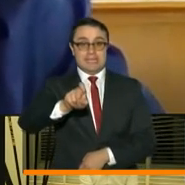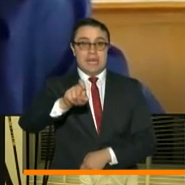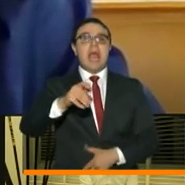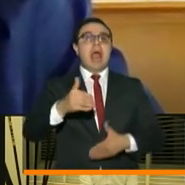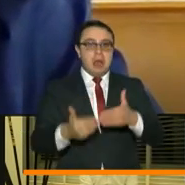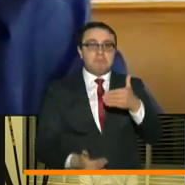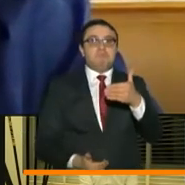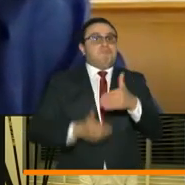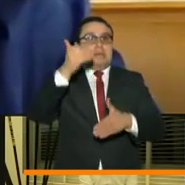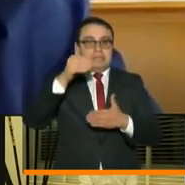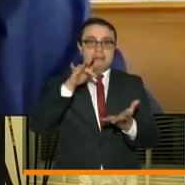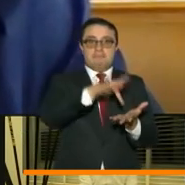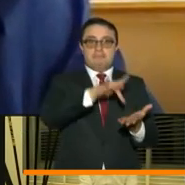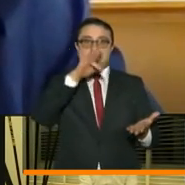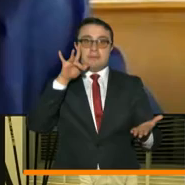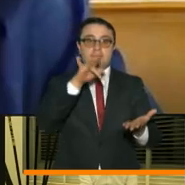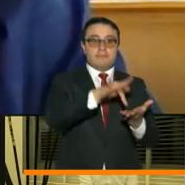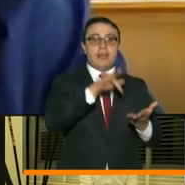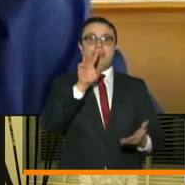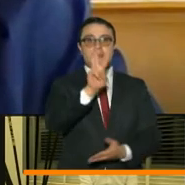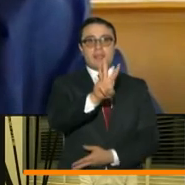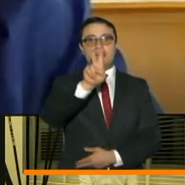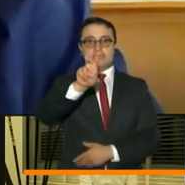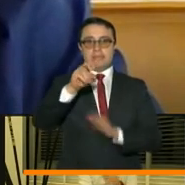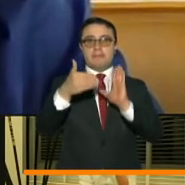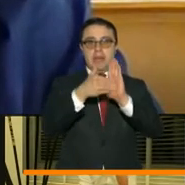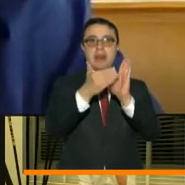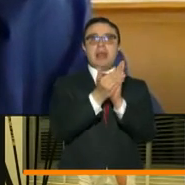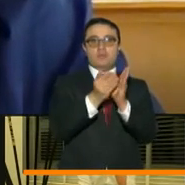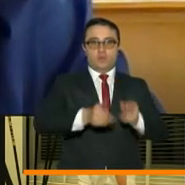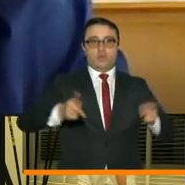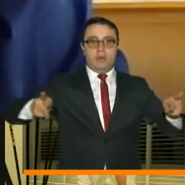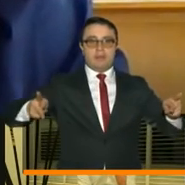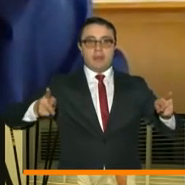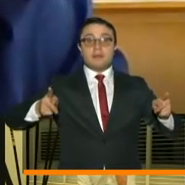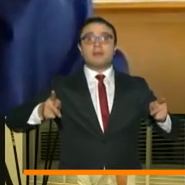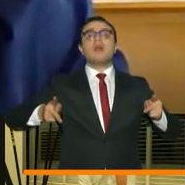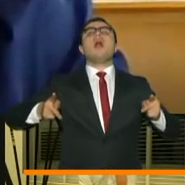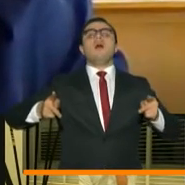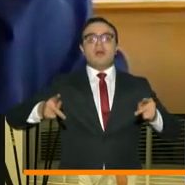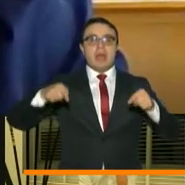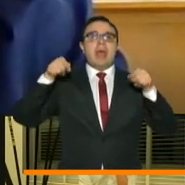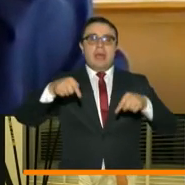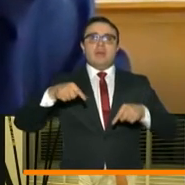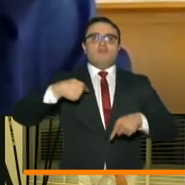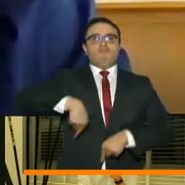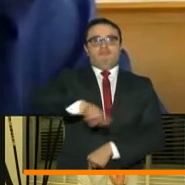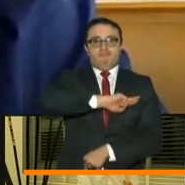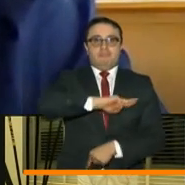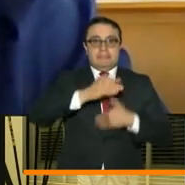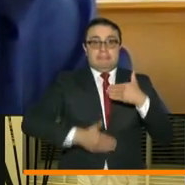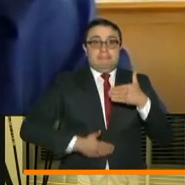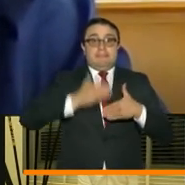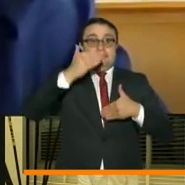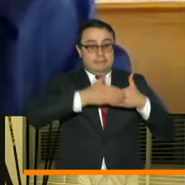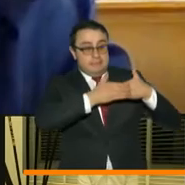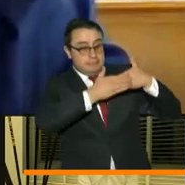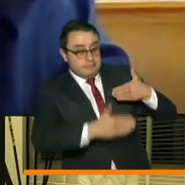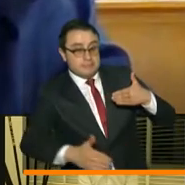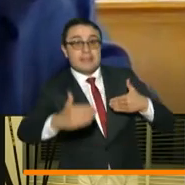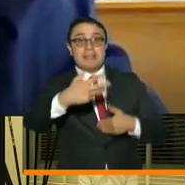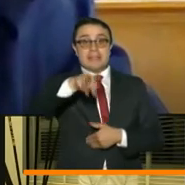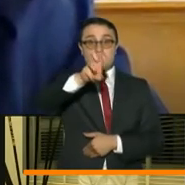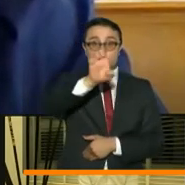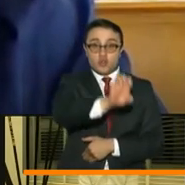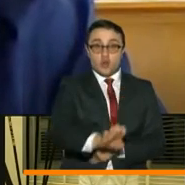tuvimos 37 mil estudiantes. Y eso es precisamente lo que nos da una luz de esperanza para iniciar el próximo